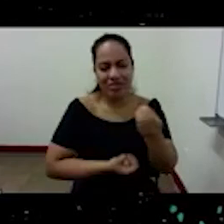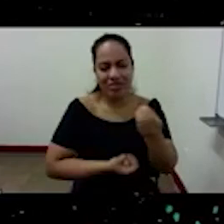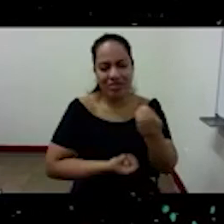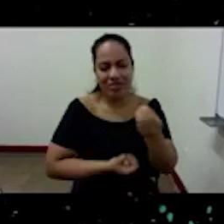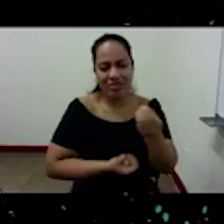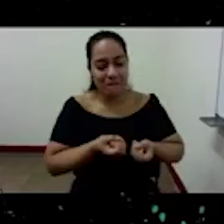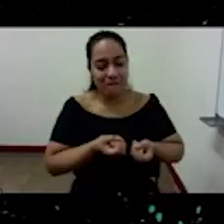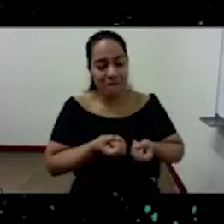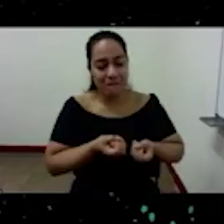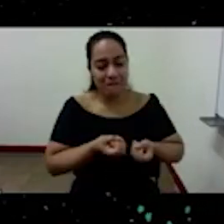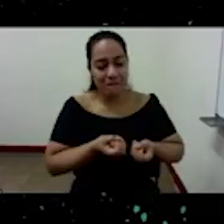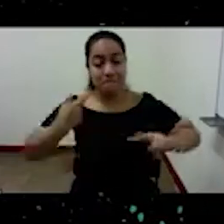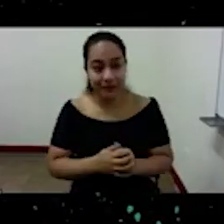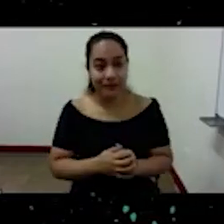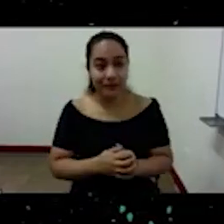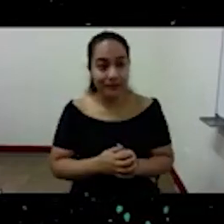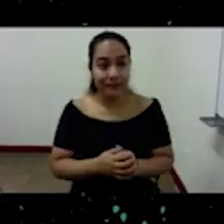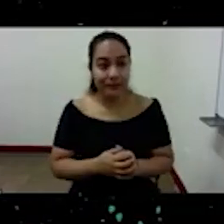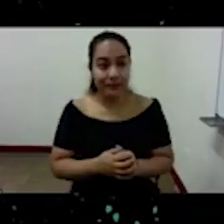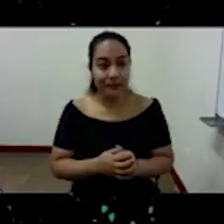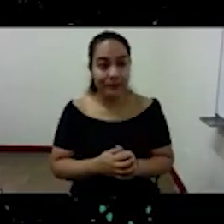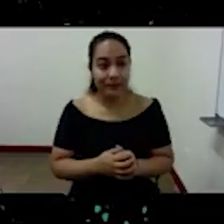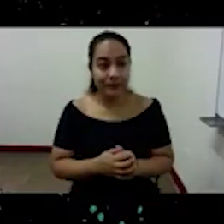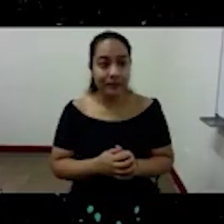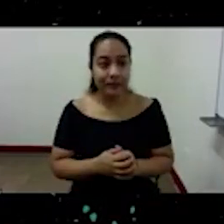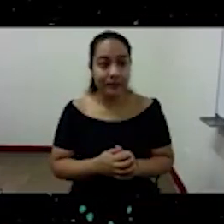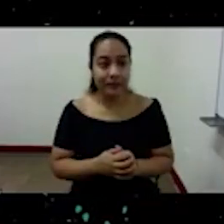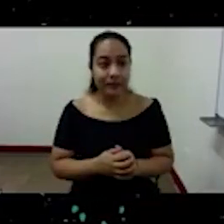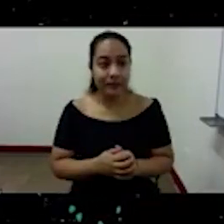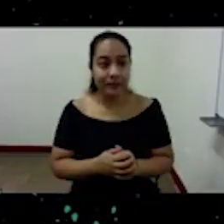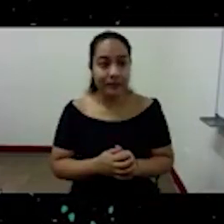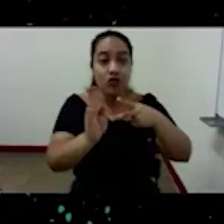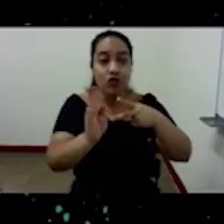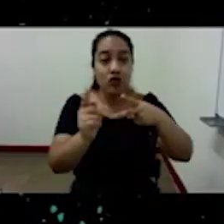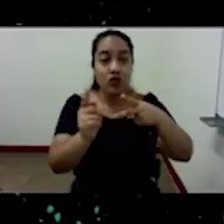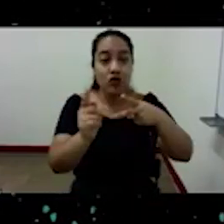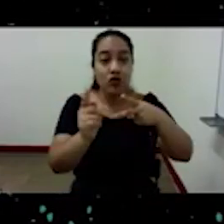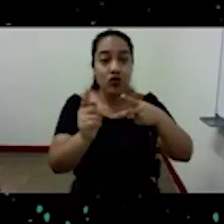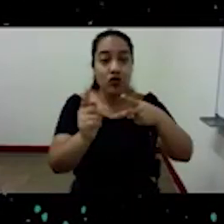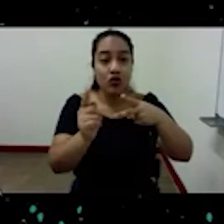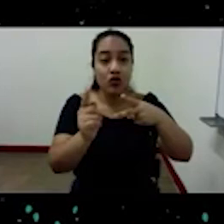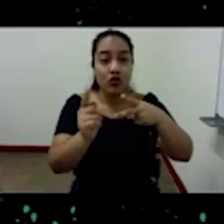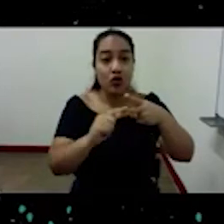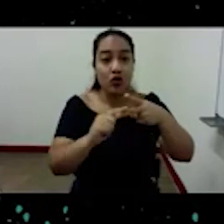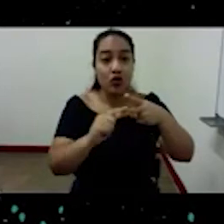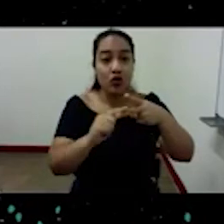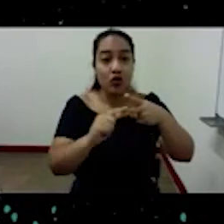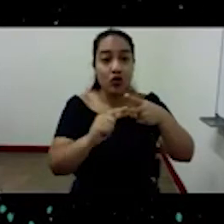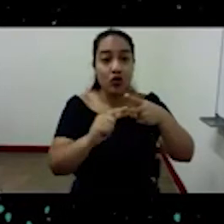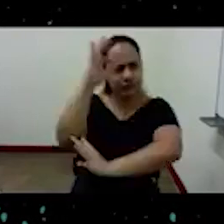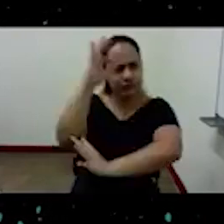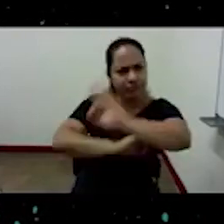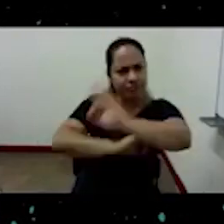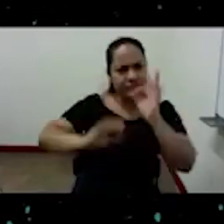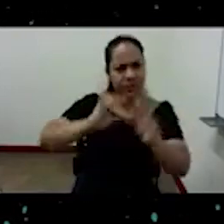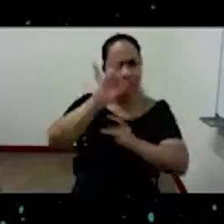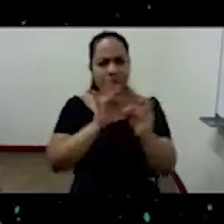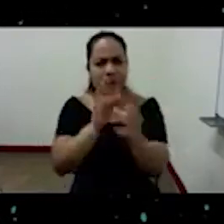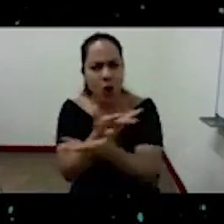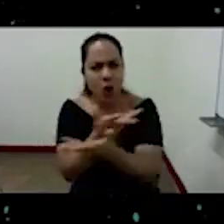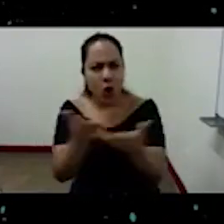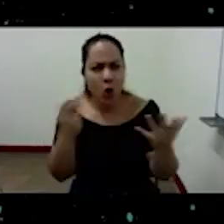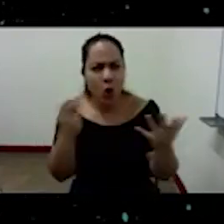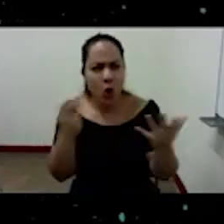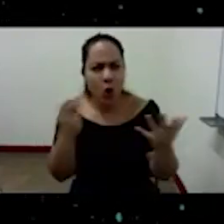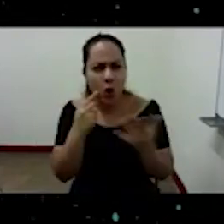opuesta. Apolo es el dios del sol y representa la virtud y la armonía, la perfección de lo bueno y lo